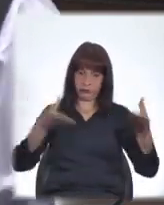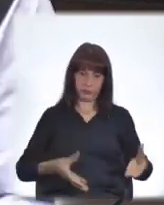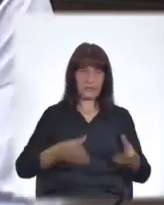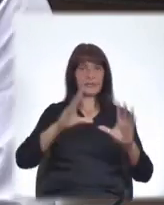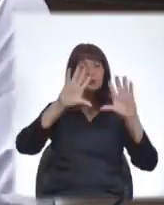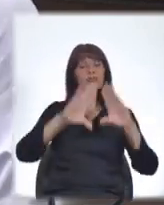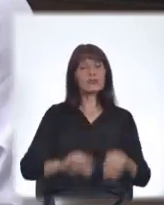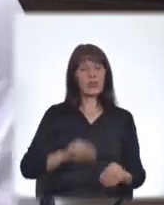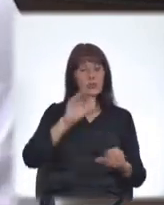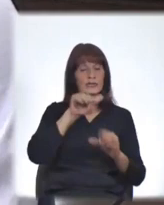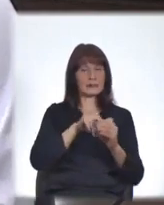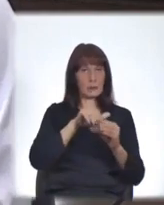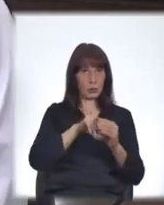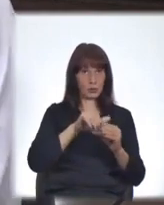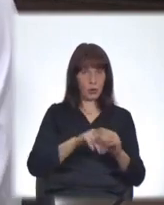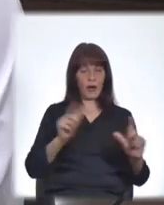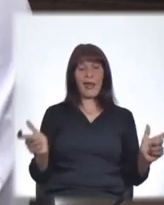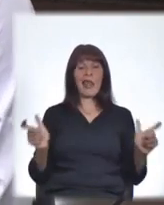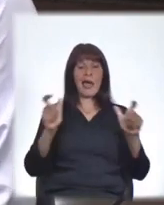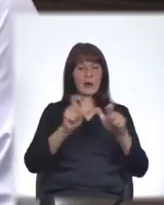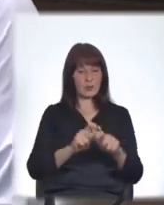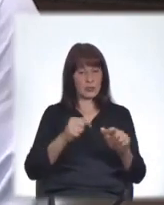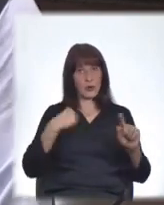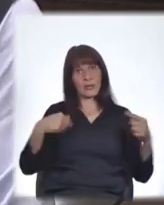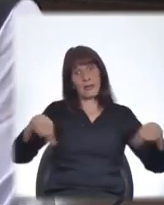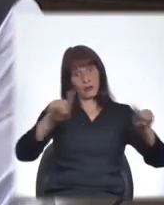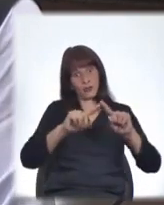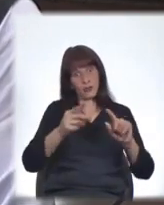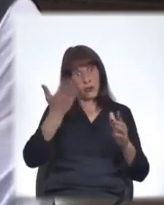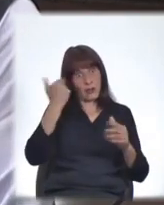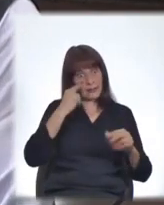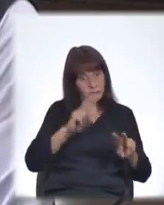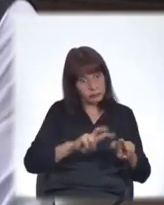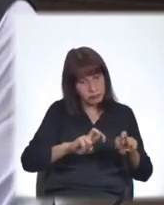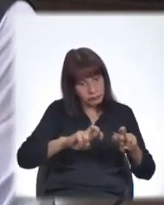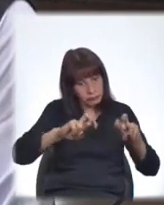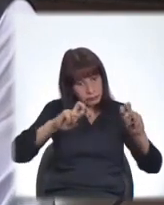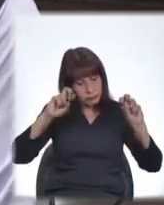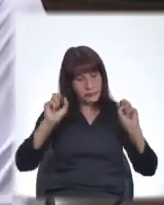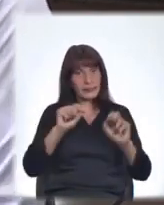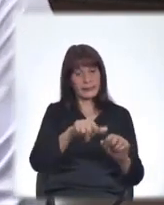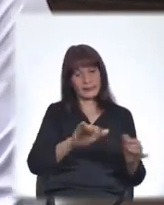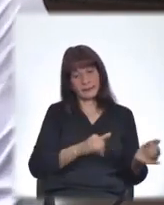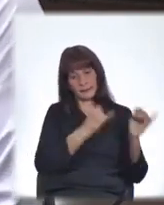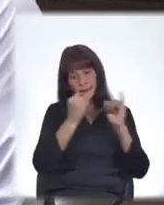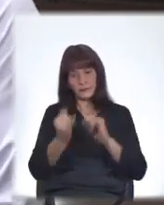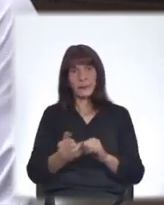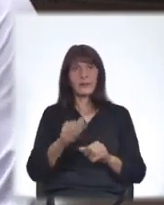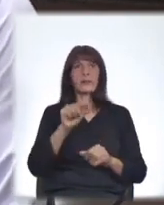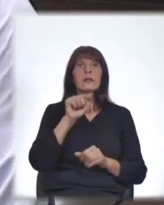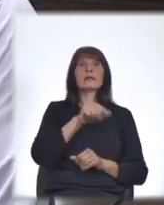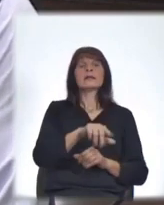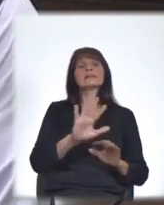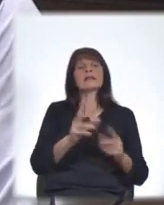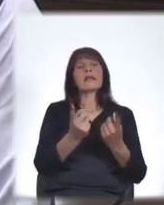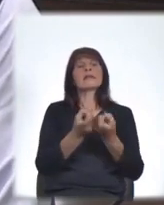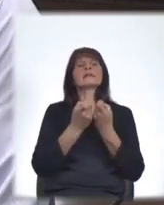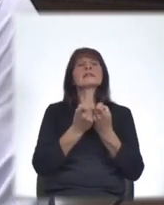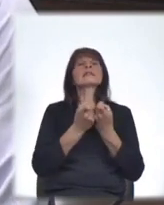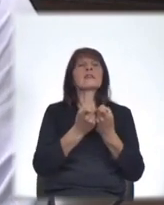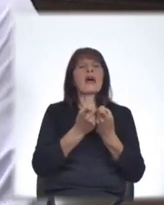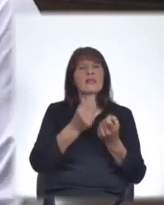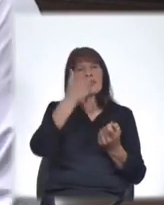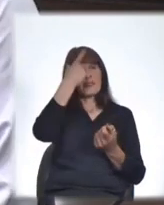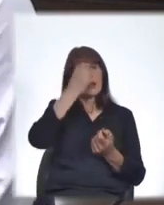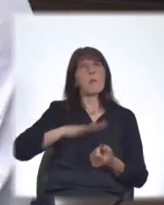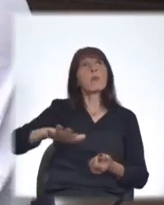la comisión que le dio su tratamiento durante todo este tiempo, le dan la espalda a las necesidades del